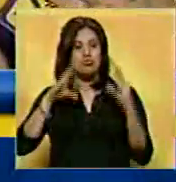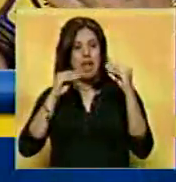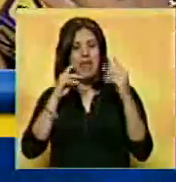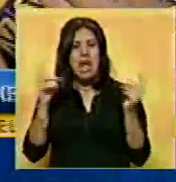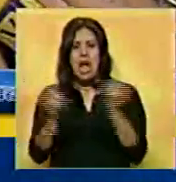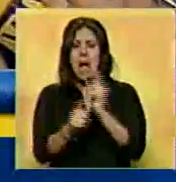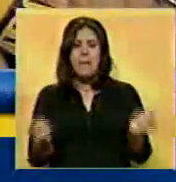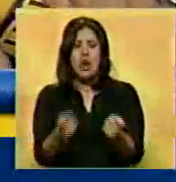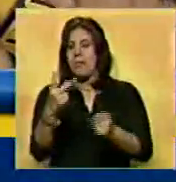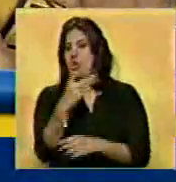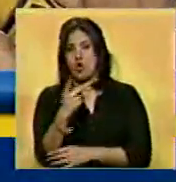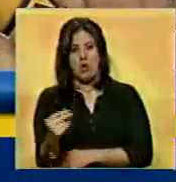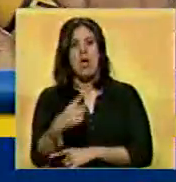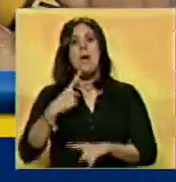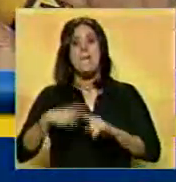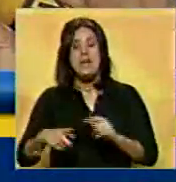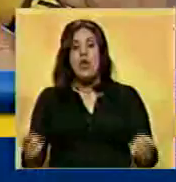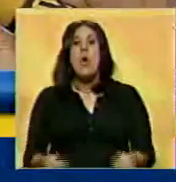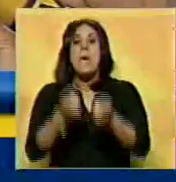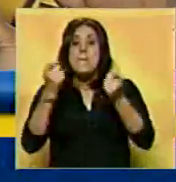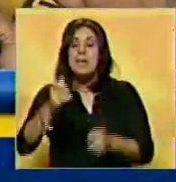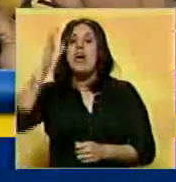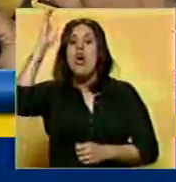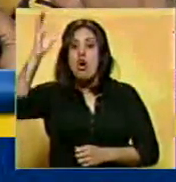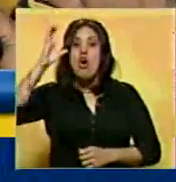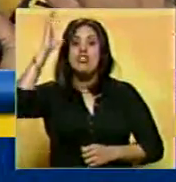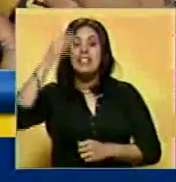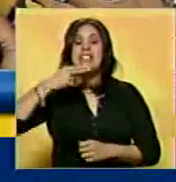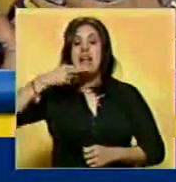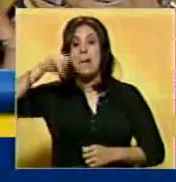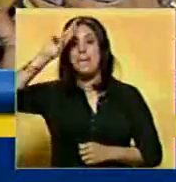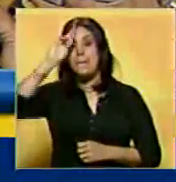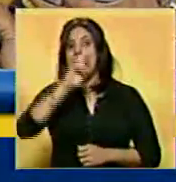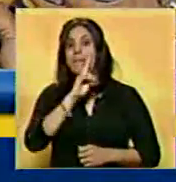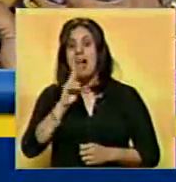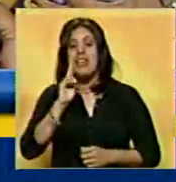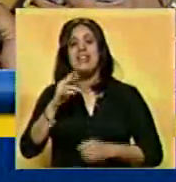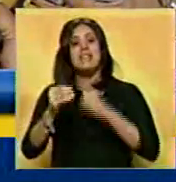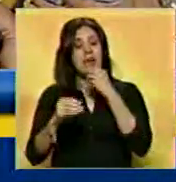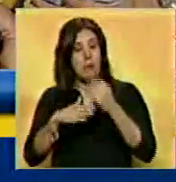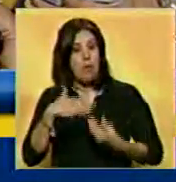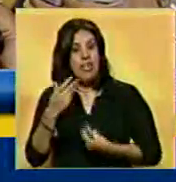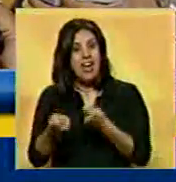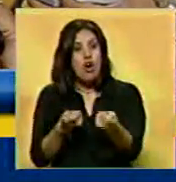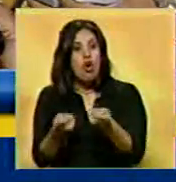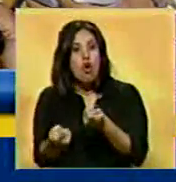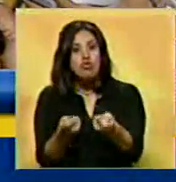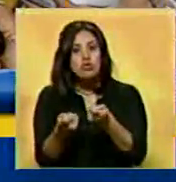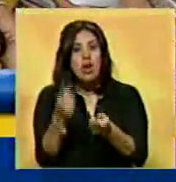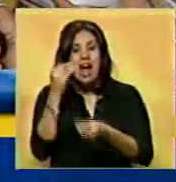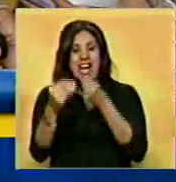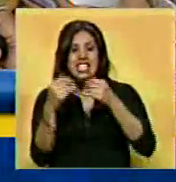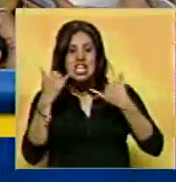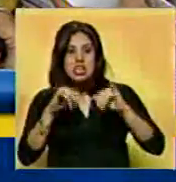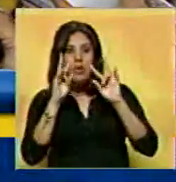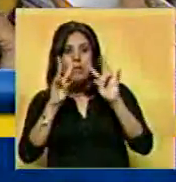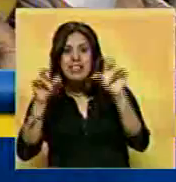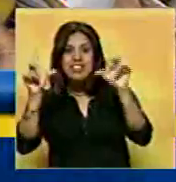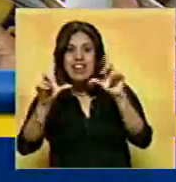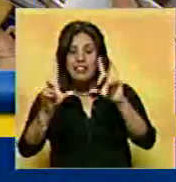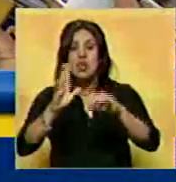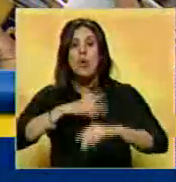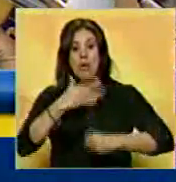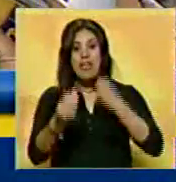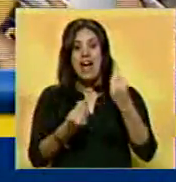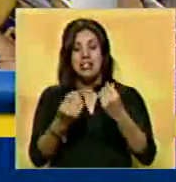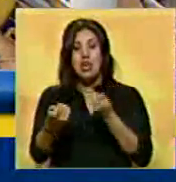cambio de programación, pero sí de generar una gran campaña de concientización de los padres para que puedan controlar, regular lo que sus hijos ven, porque se